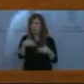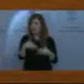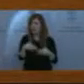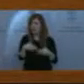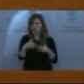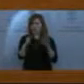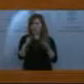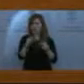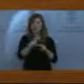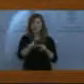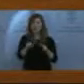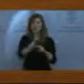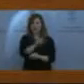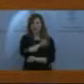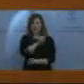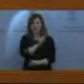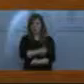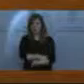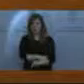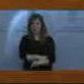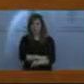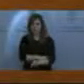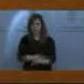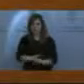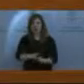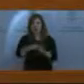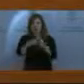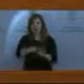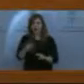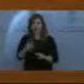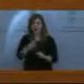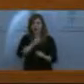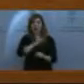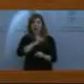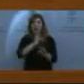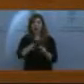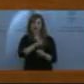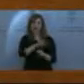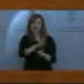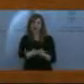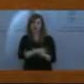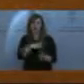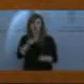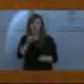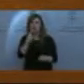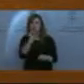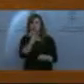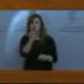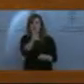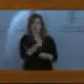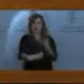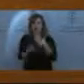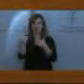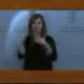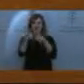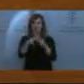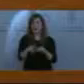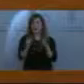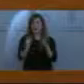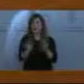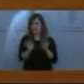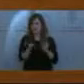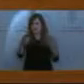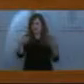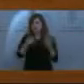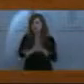políticas deportivas, solo analizadas como política deportiva, que podemos decir que hasta hace 20 años solo se analizarían así, en